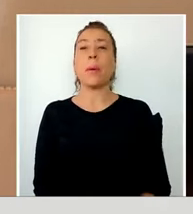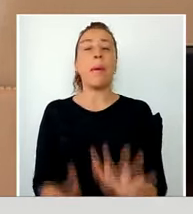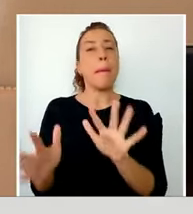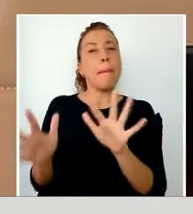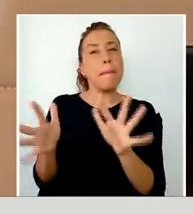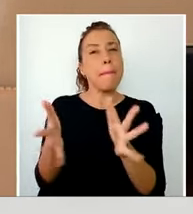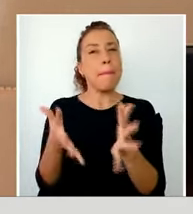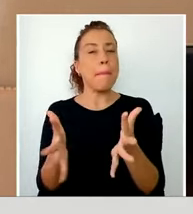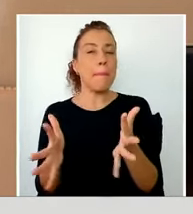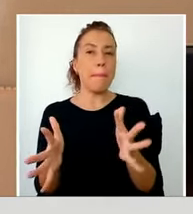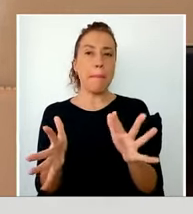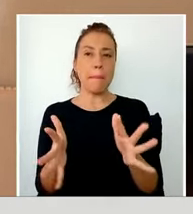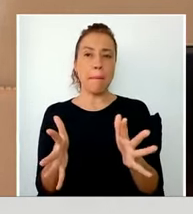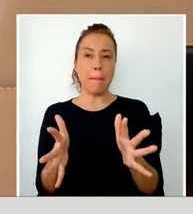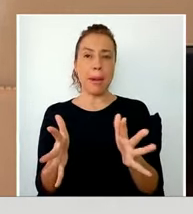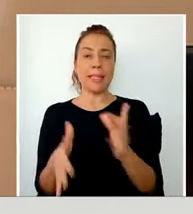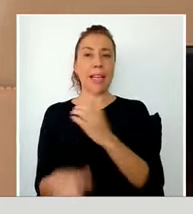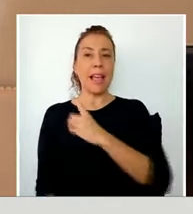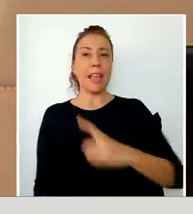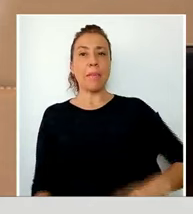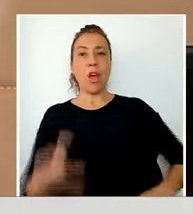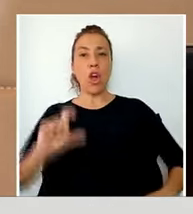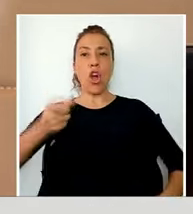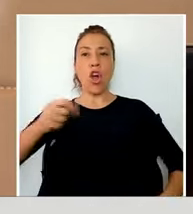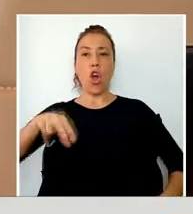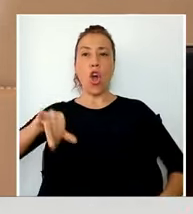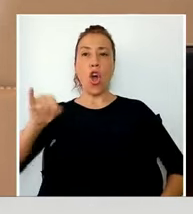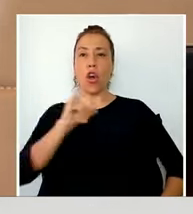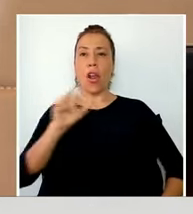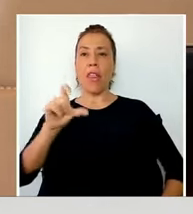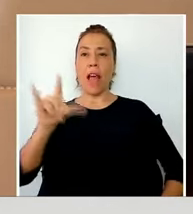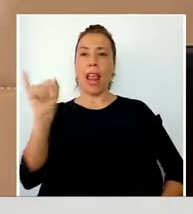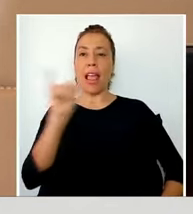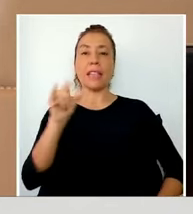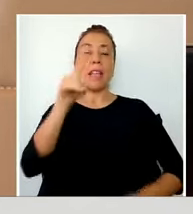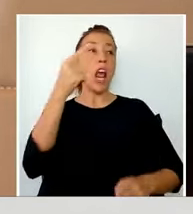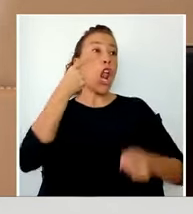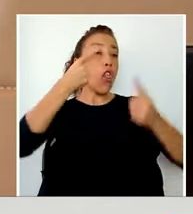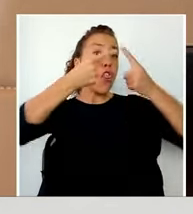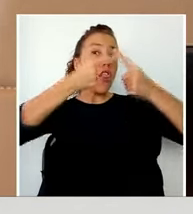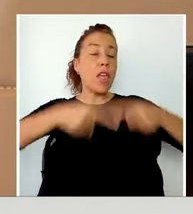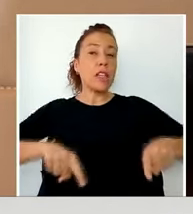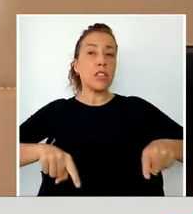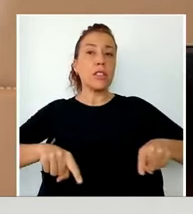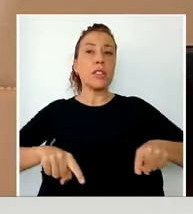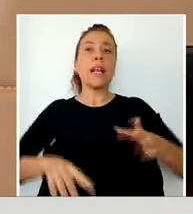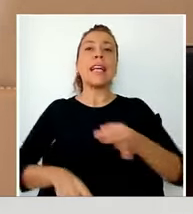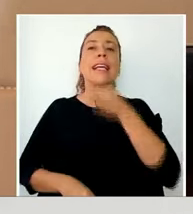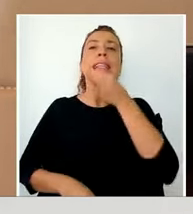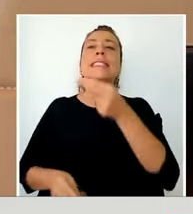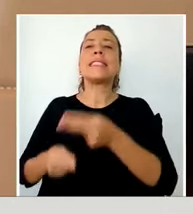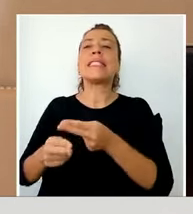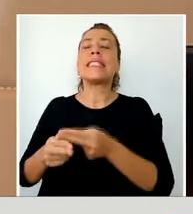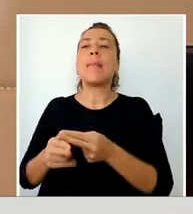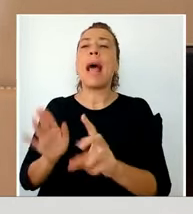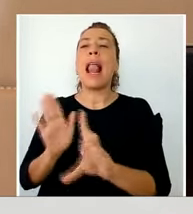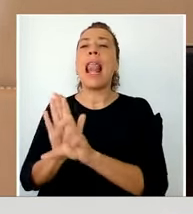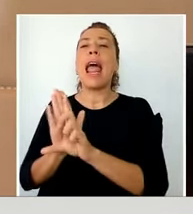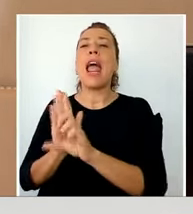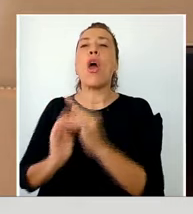presidenta que el diputado Félix Gonzalo González lo desconoce es lo que se denomina por la ley de urgencia